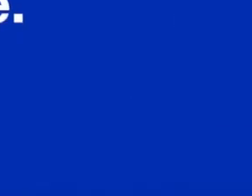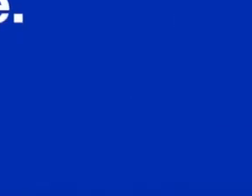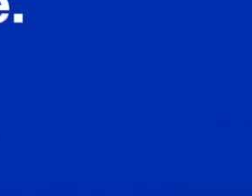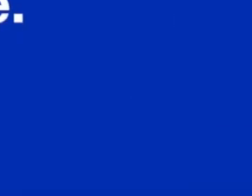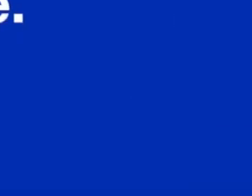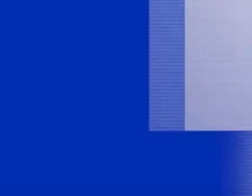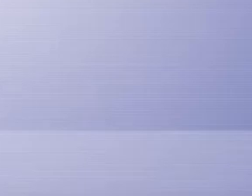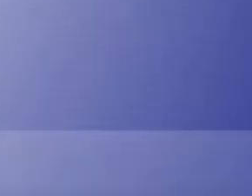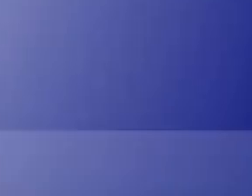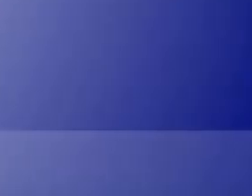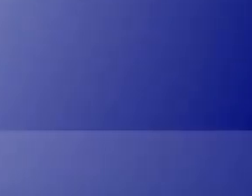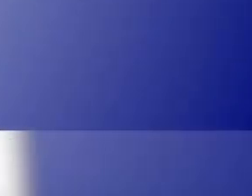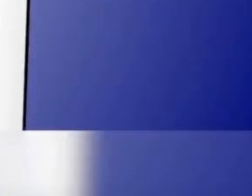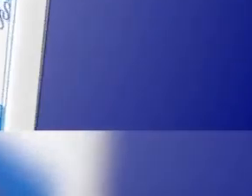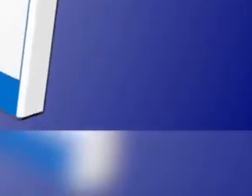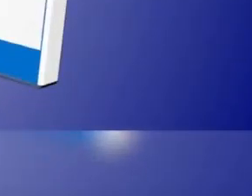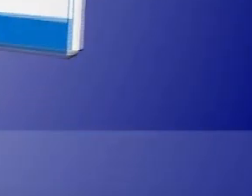no prohíbe.